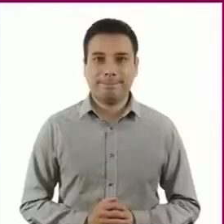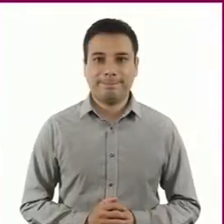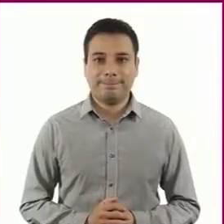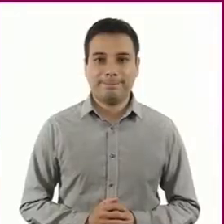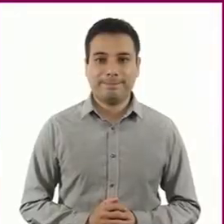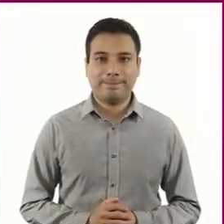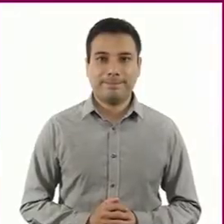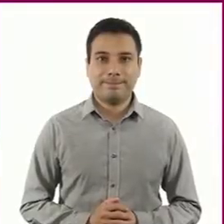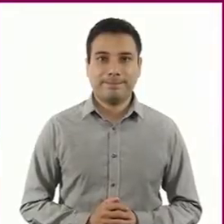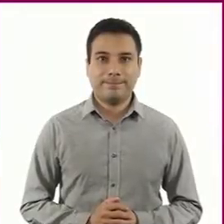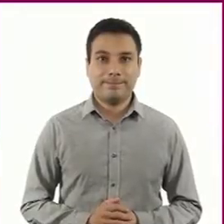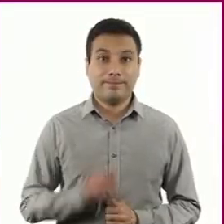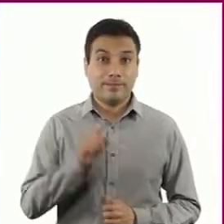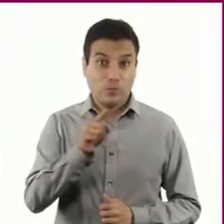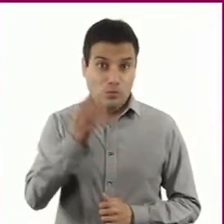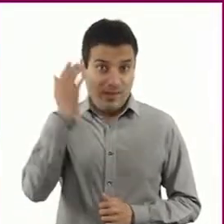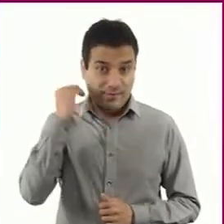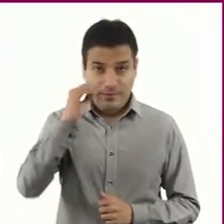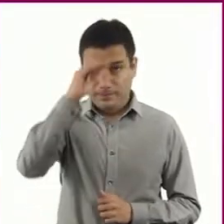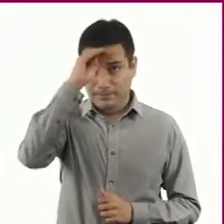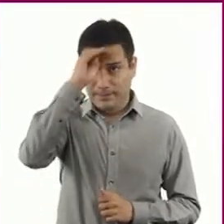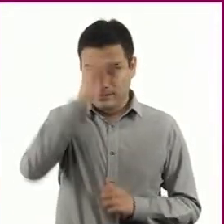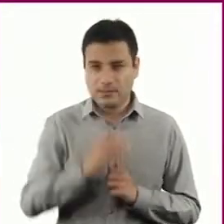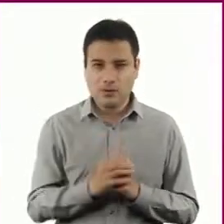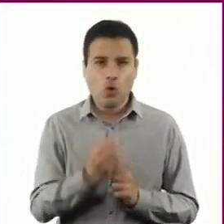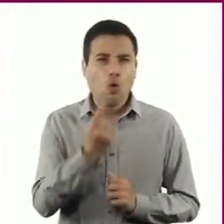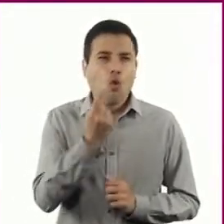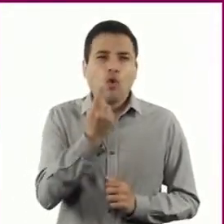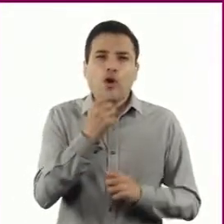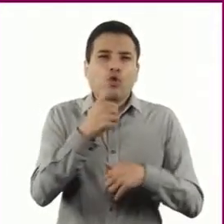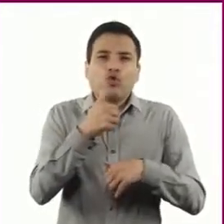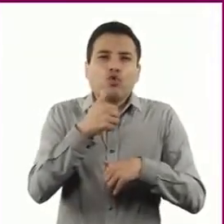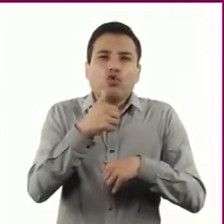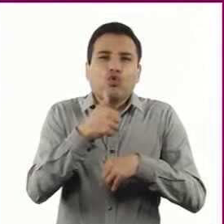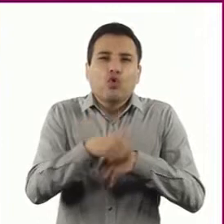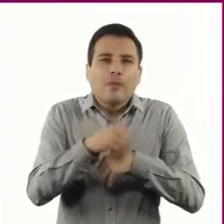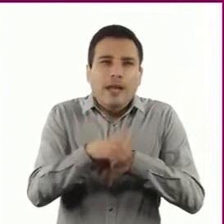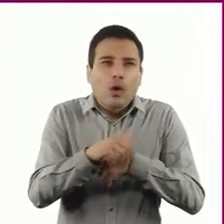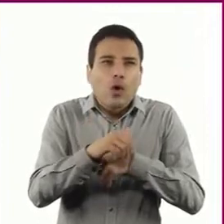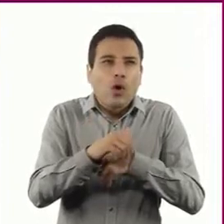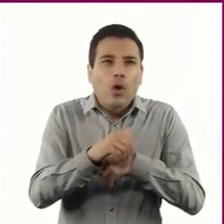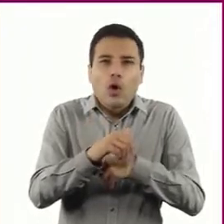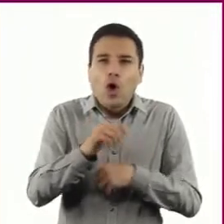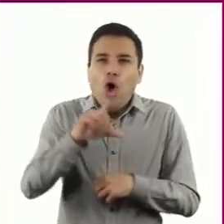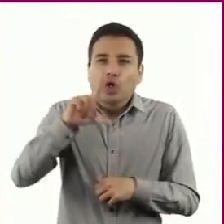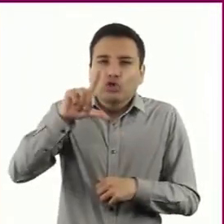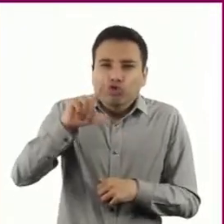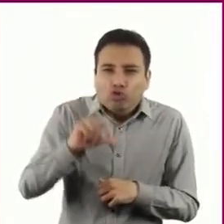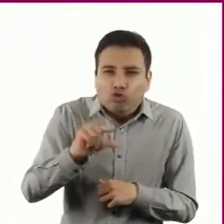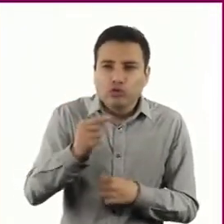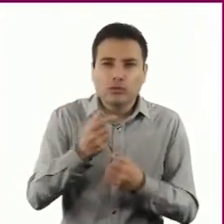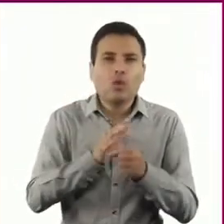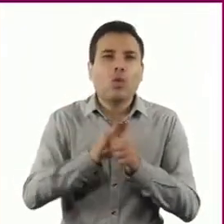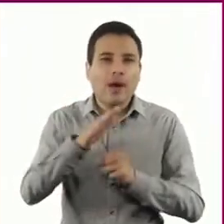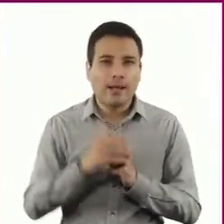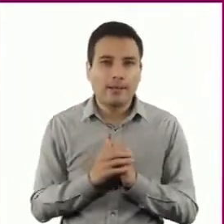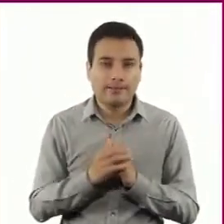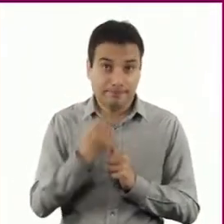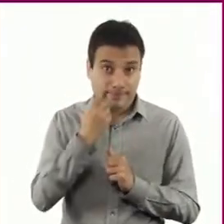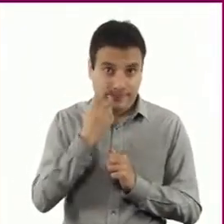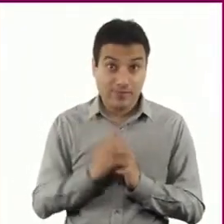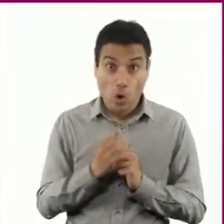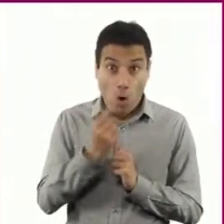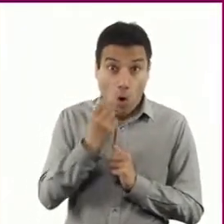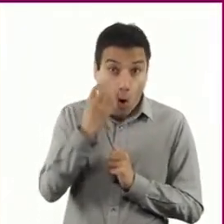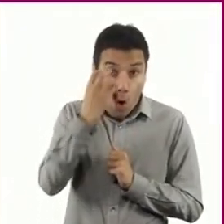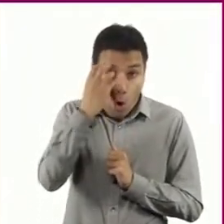¿Se han preguntado cuál podría ser un número muy pero muy pequeño? ¿Cuál conocen? El ojo humano apenas puede